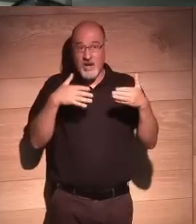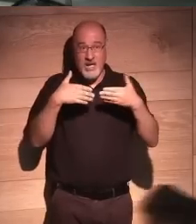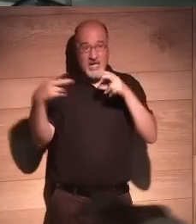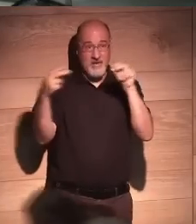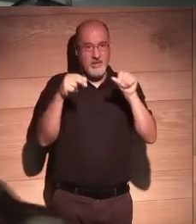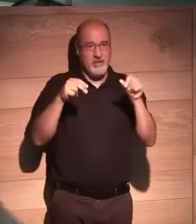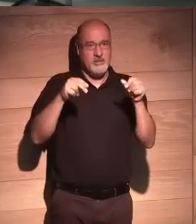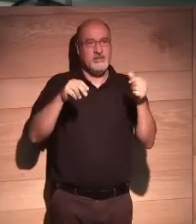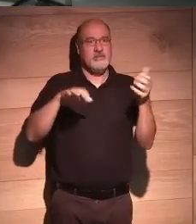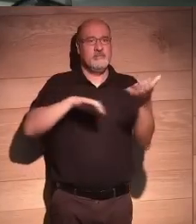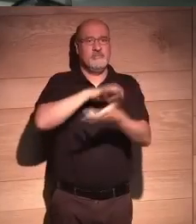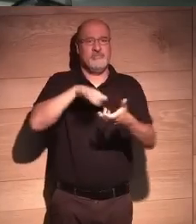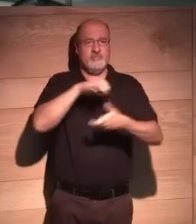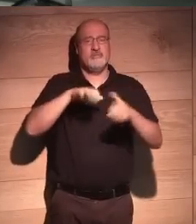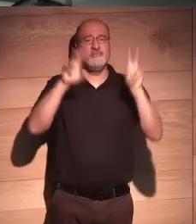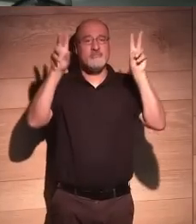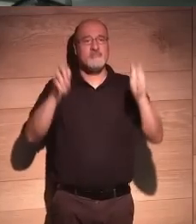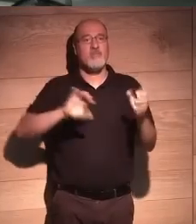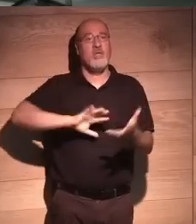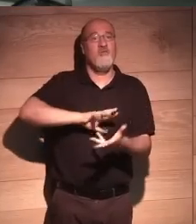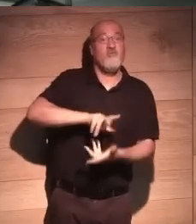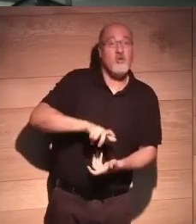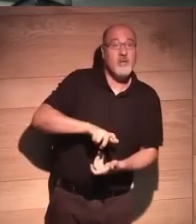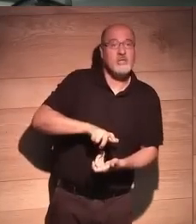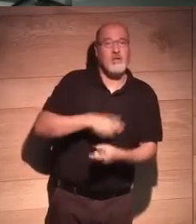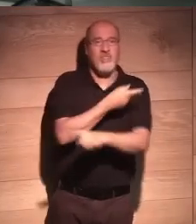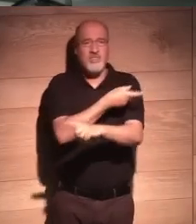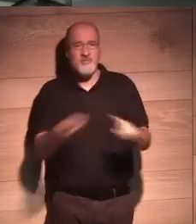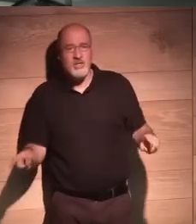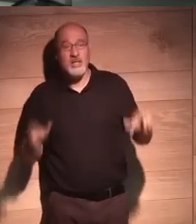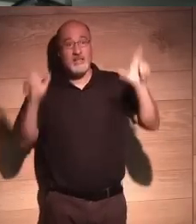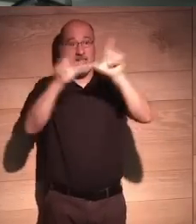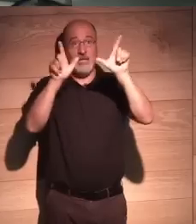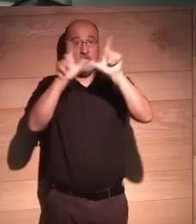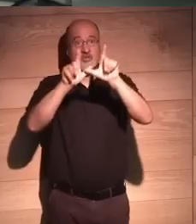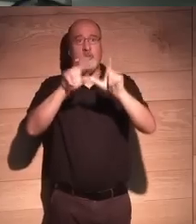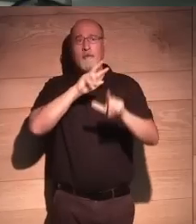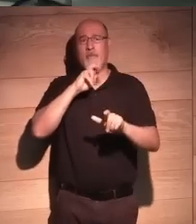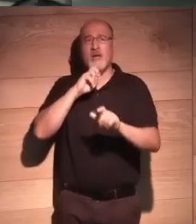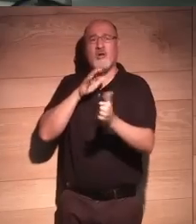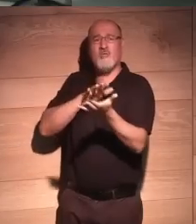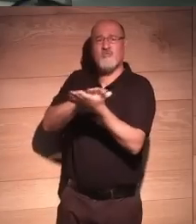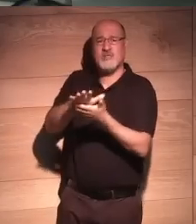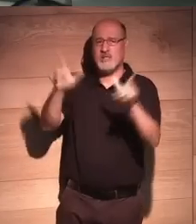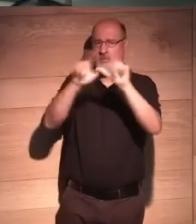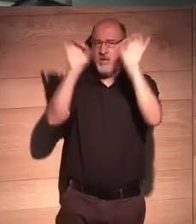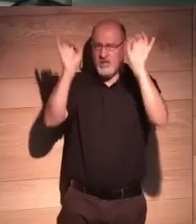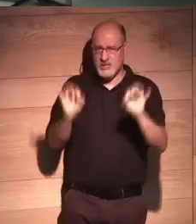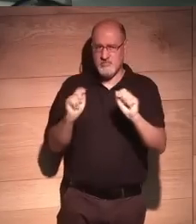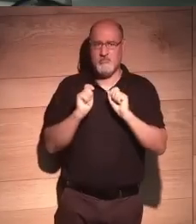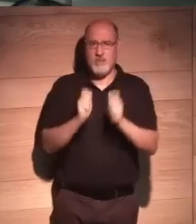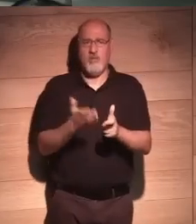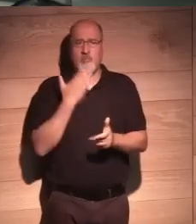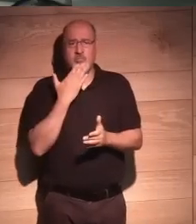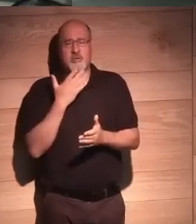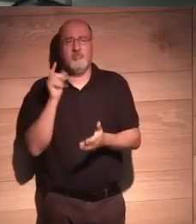lo de los informativos, la diferencia que hay entre informativos. Yo no creo que la televisión tenga que transmitir valores. La televisión es lo que es, punto. Y no